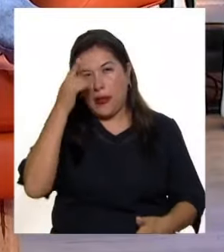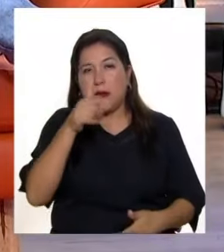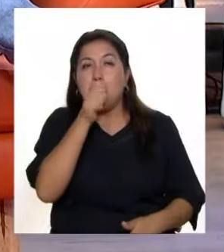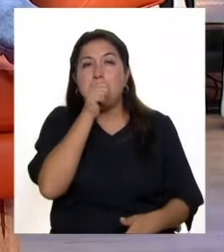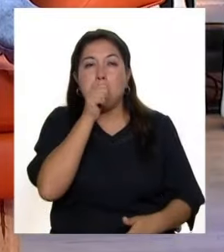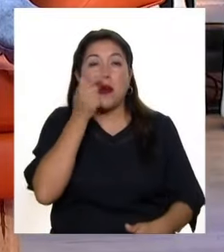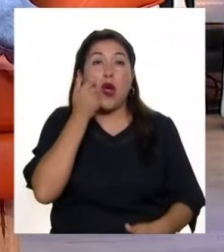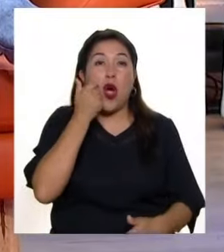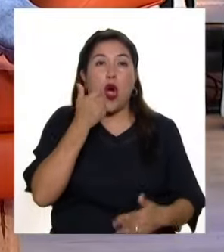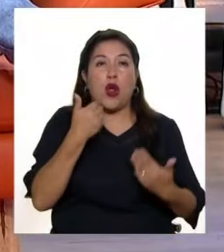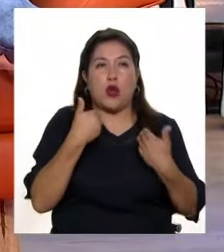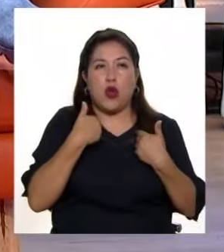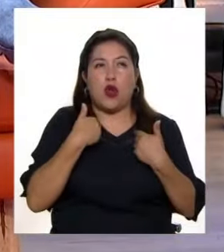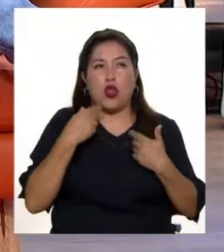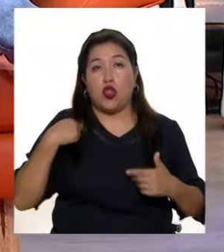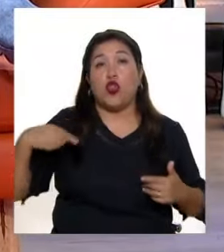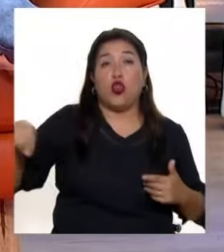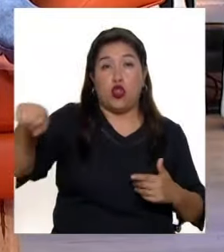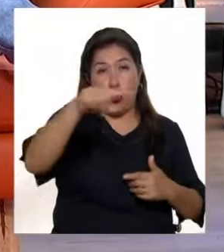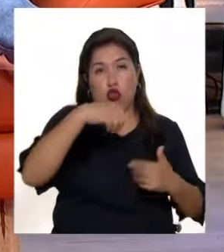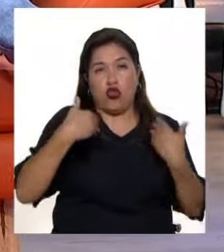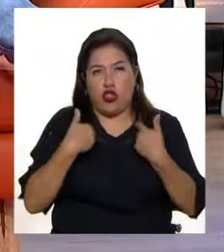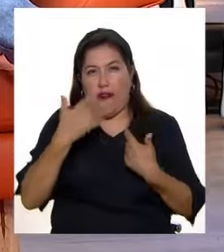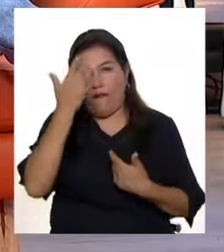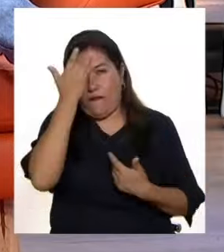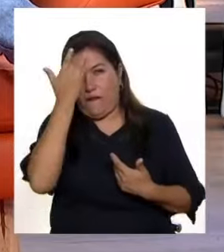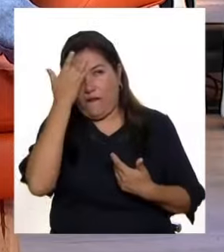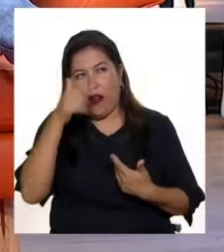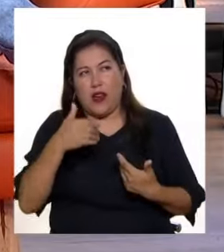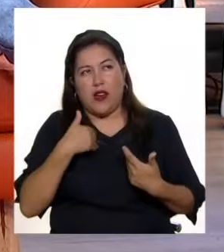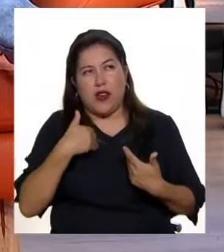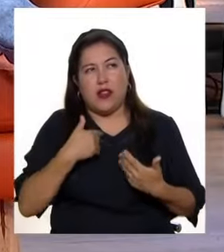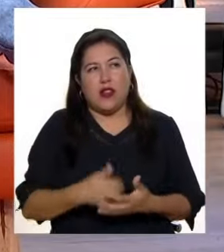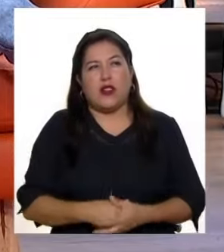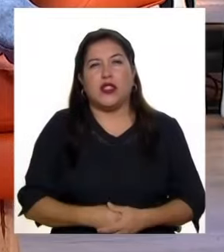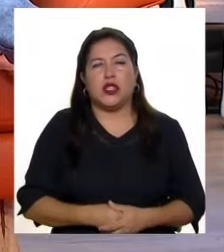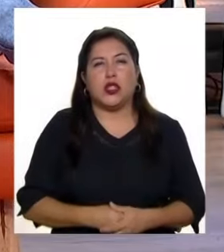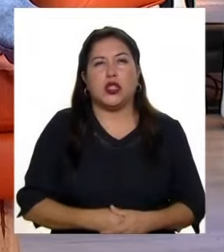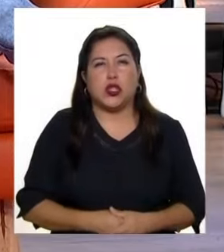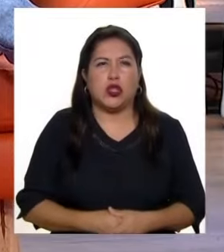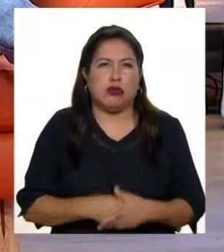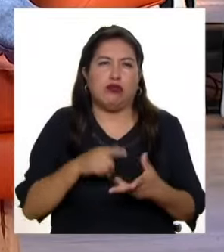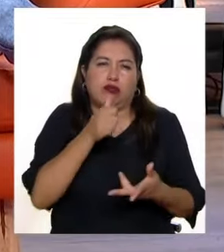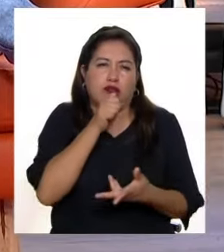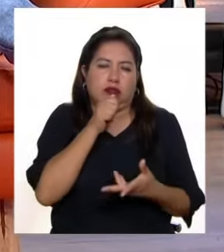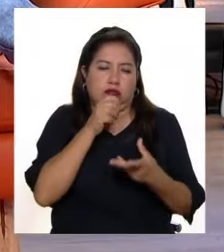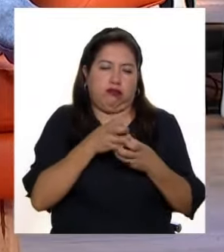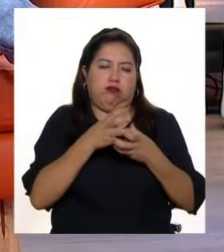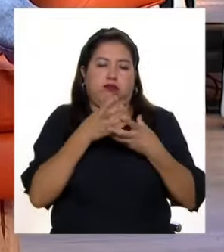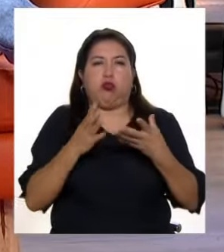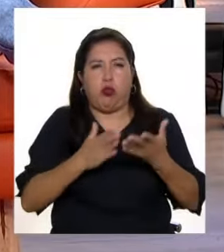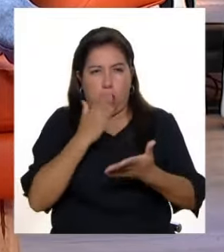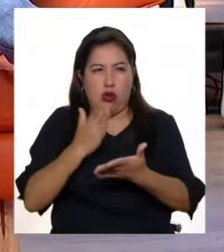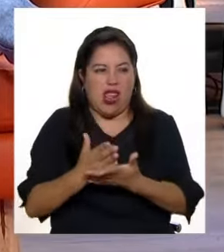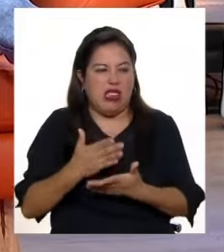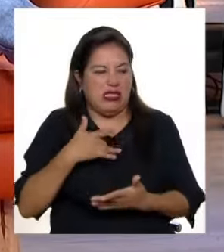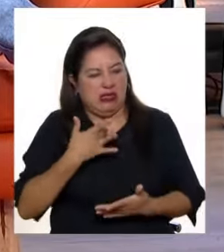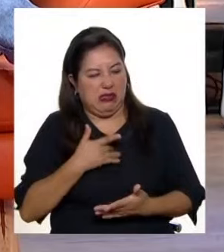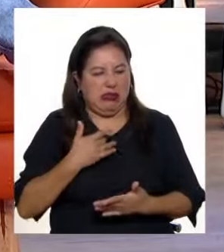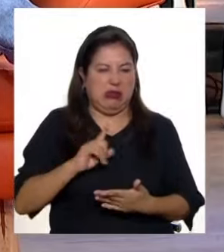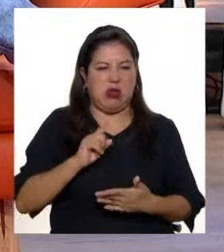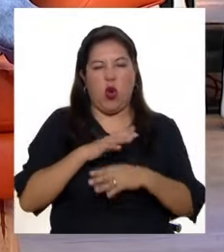próstata, ¿no? Todos tenemos una próstata. Todos la tenemos. Es como decir, estoy con hemorroide. Todos tenemos el paquete hemorroidal, solamente que se inflama y molesta. En el caso de